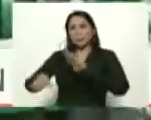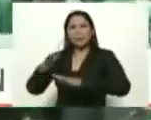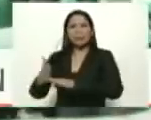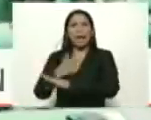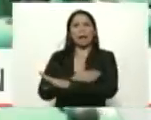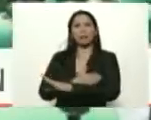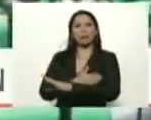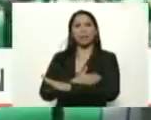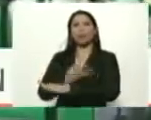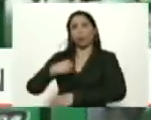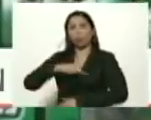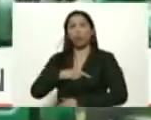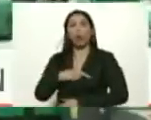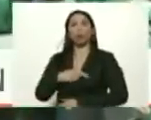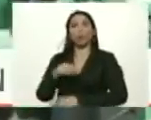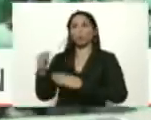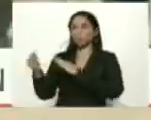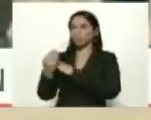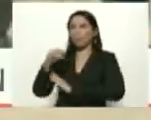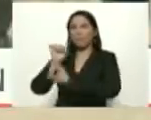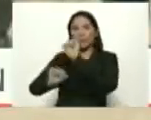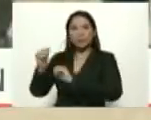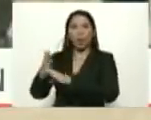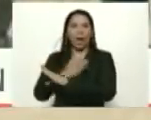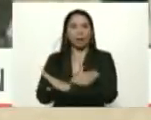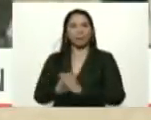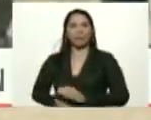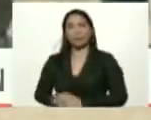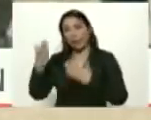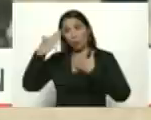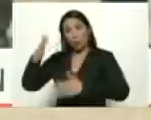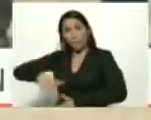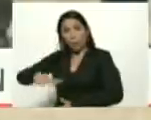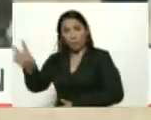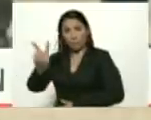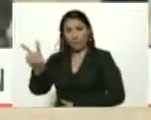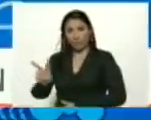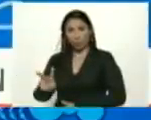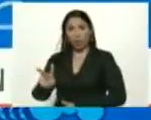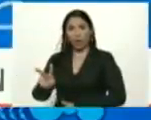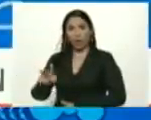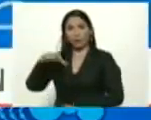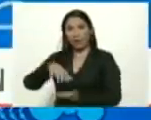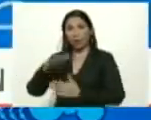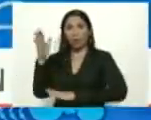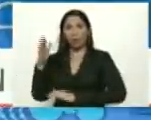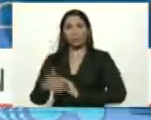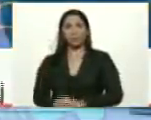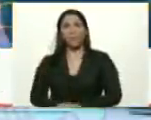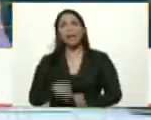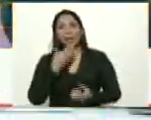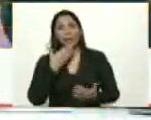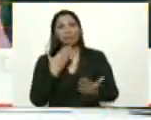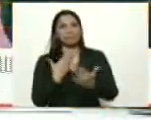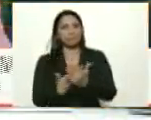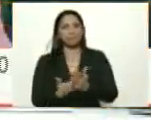esta curva aplanada. Así que un saludo a todo el pueblo de Venezuela desde Lara. Bueno, muchas